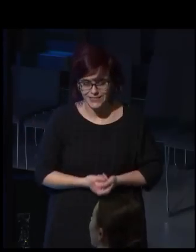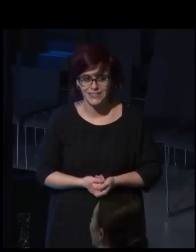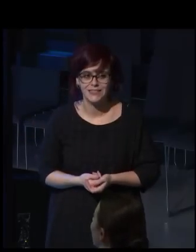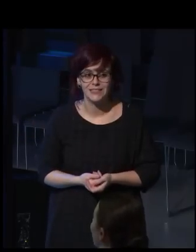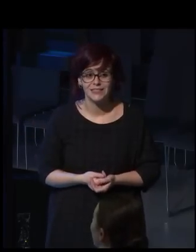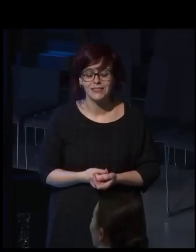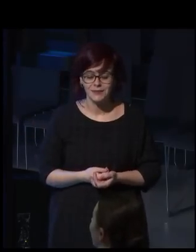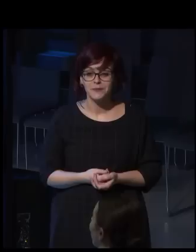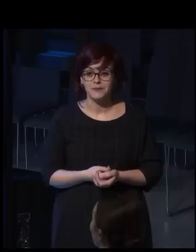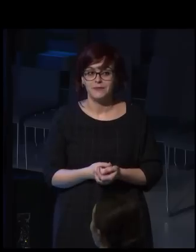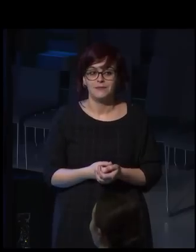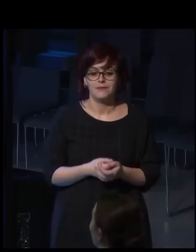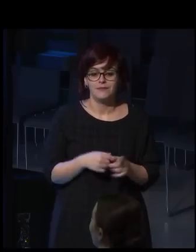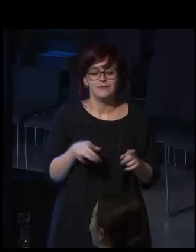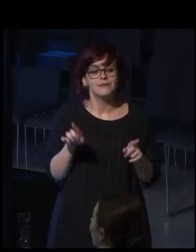Está comprimido, sí.